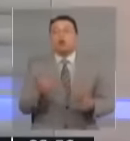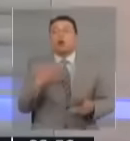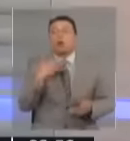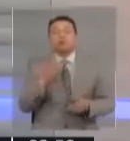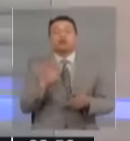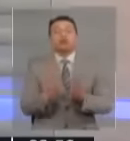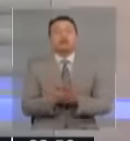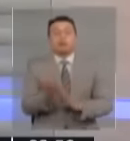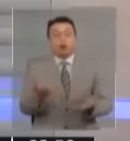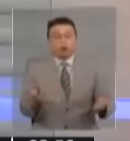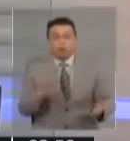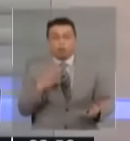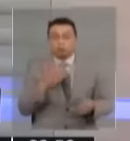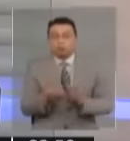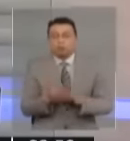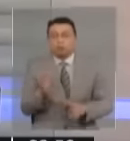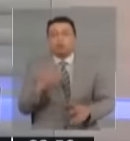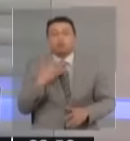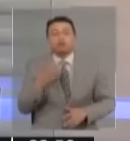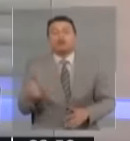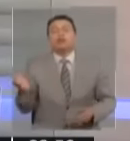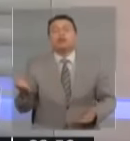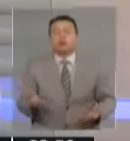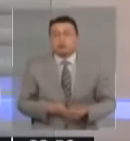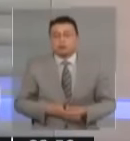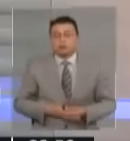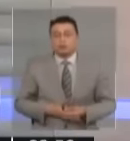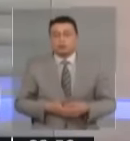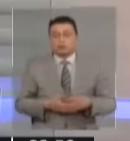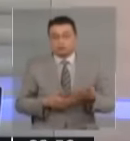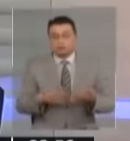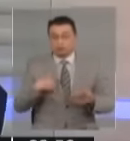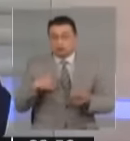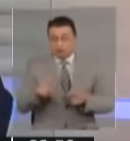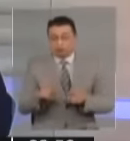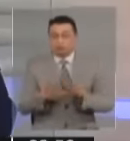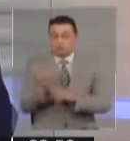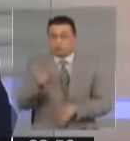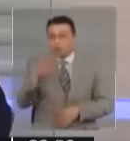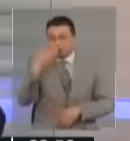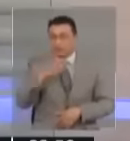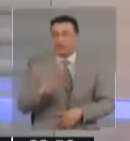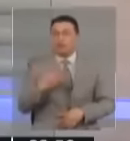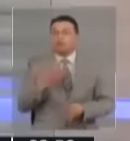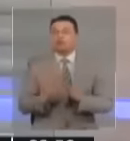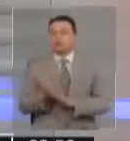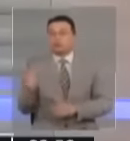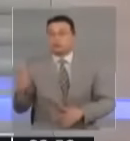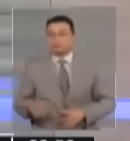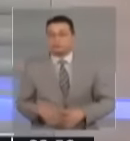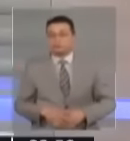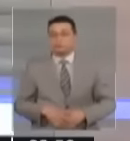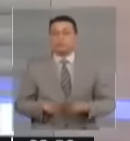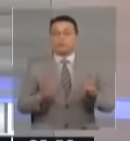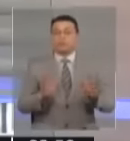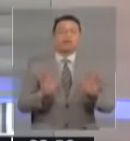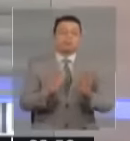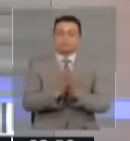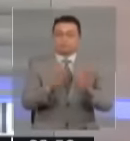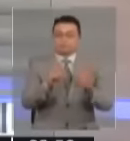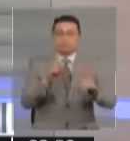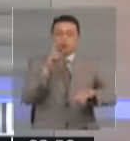se fue? ¿Y por qué salió del ministerio? Por la declaración. No salí por eso. Usted sabe por qué salí. La medida de llamar. Se acabó porque no era